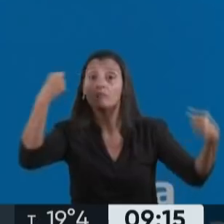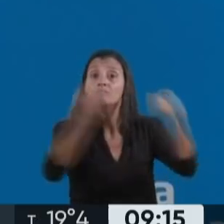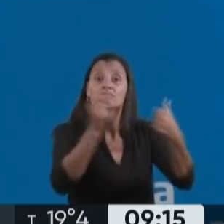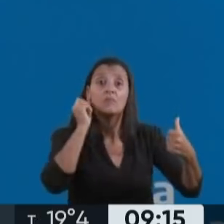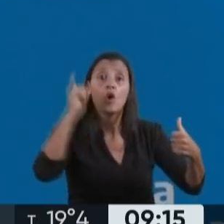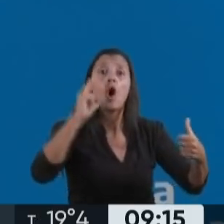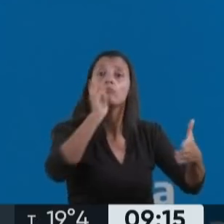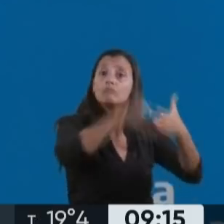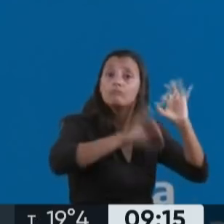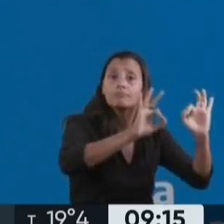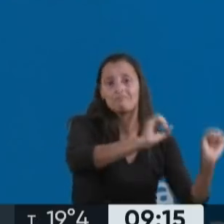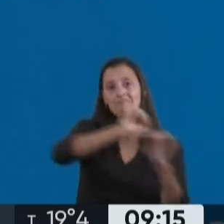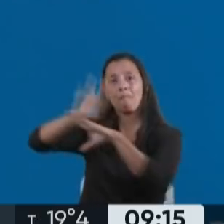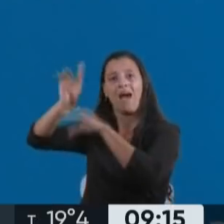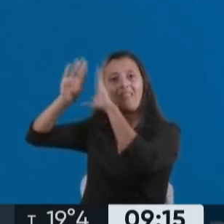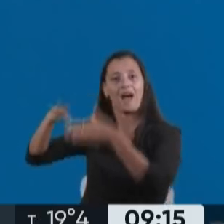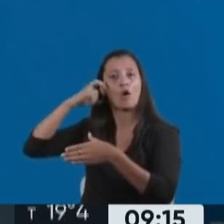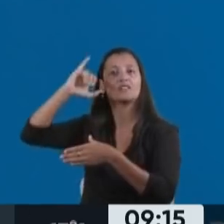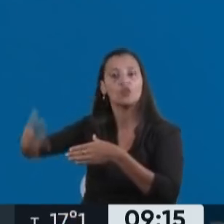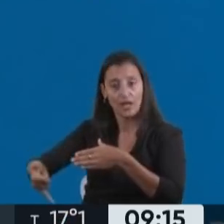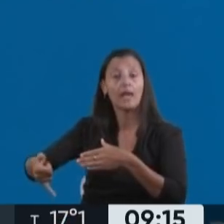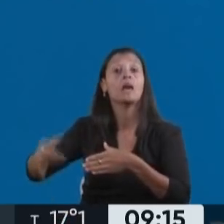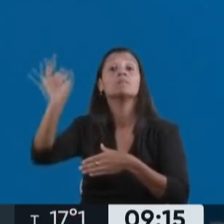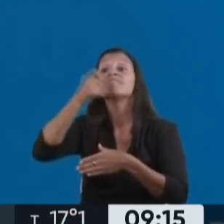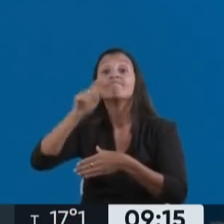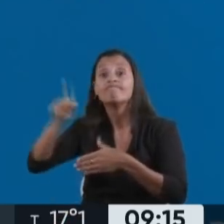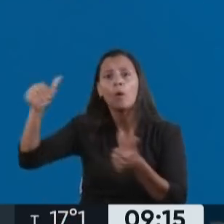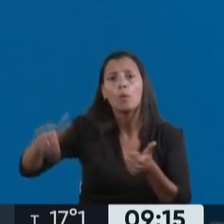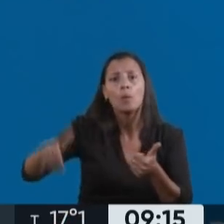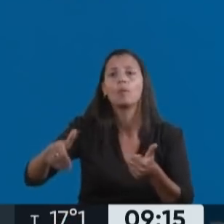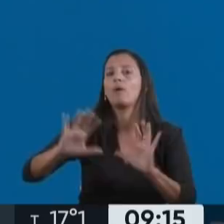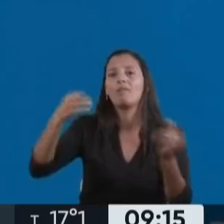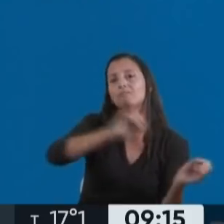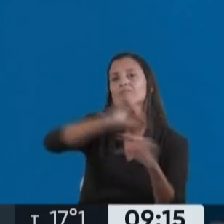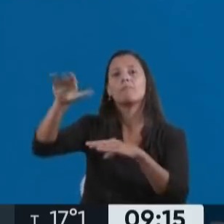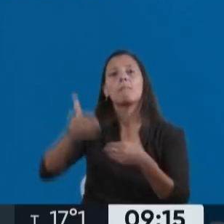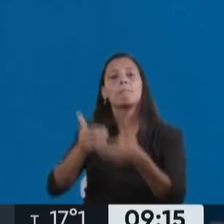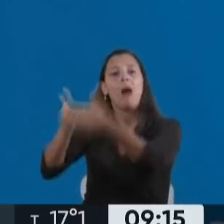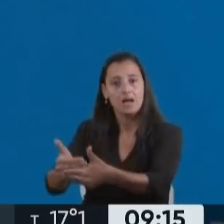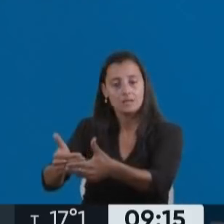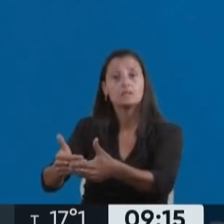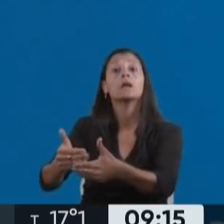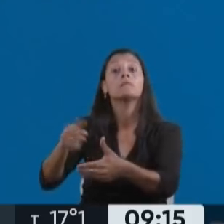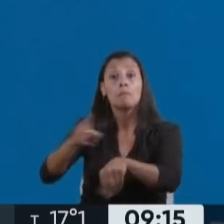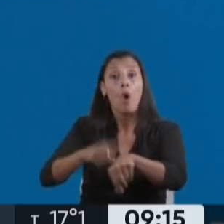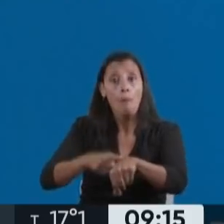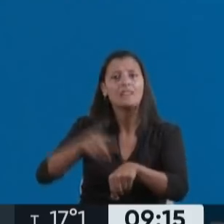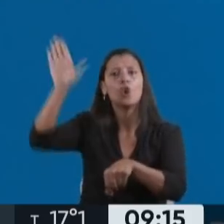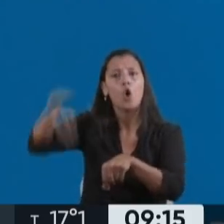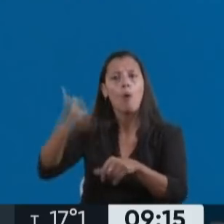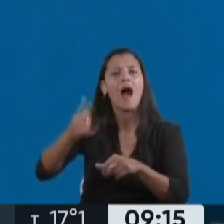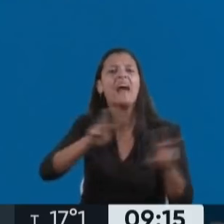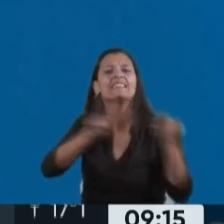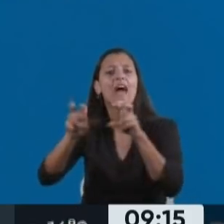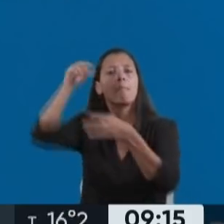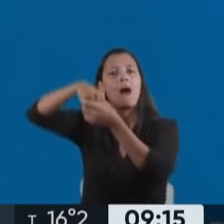el periodo de extraordinarias, se enviará en el periodo de extraordinarias, y si no, se enviará en el periodo de ordinarias. El periodo de extraordinarias se convoca con un temario, pero